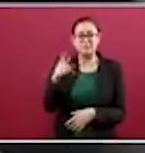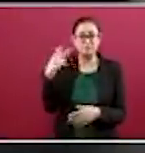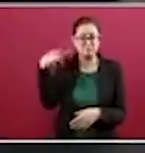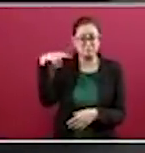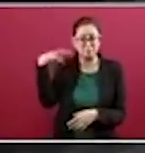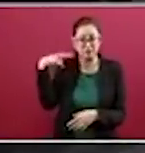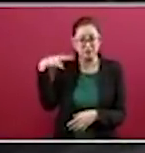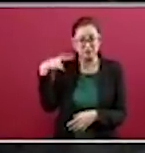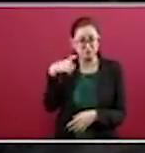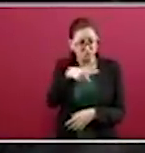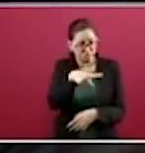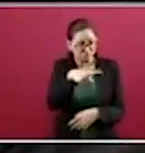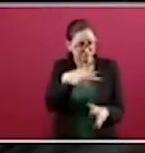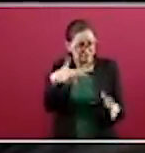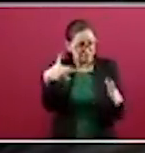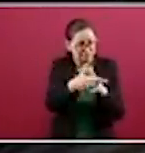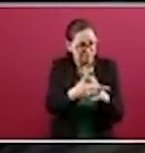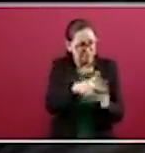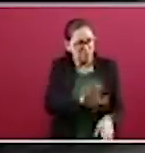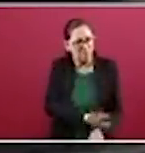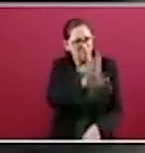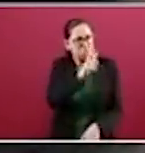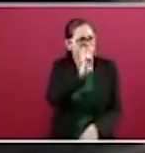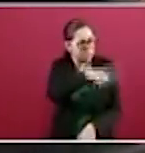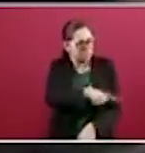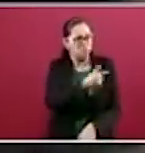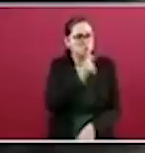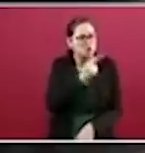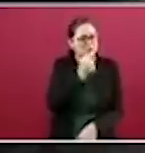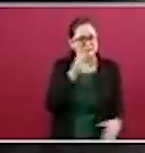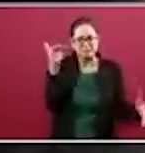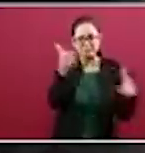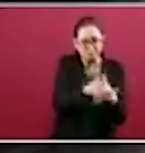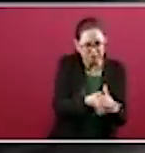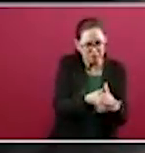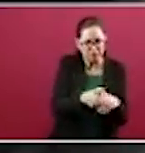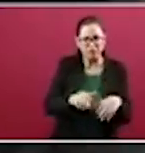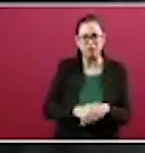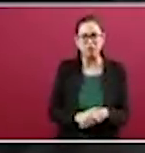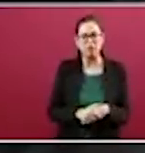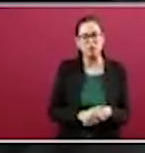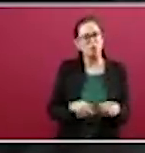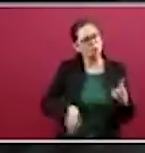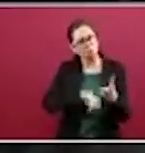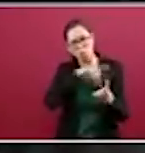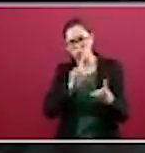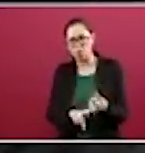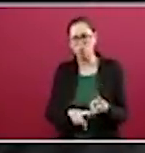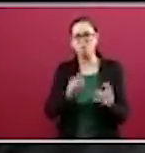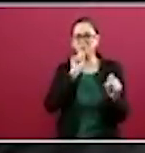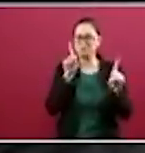que todo hace pensar que fueron policías, otra situación de abuso